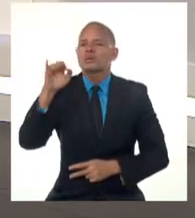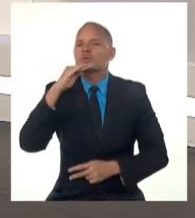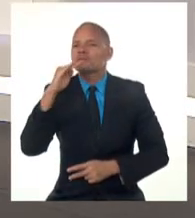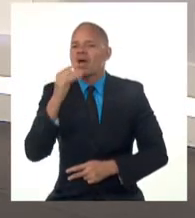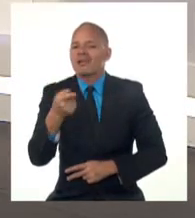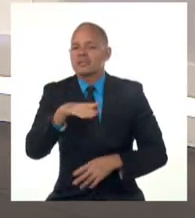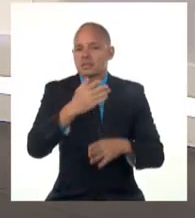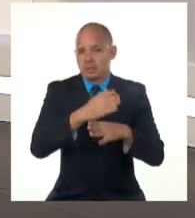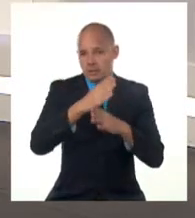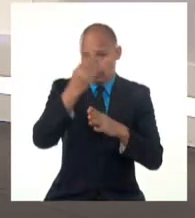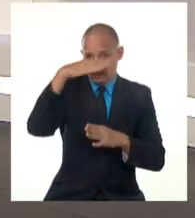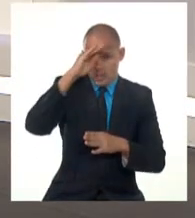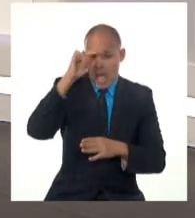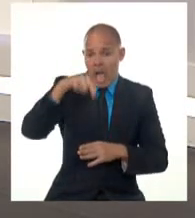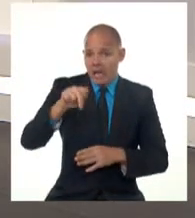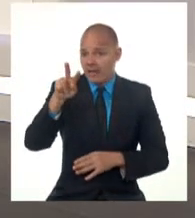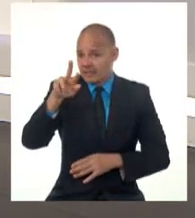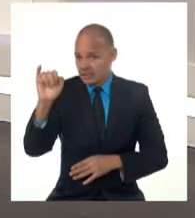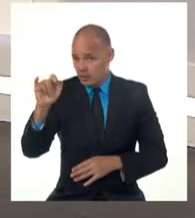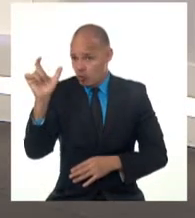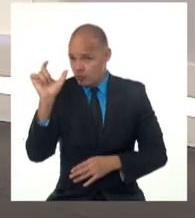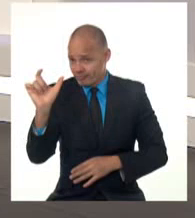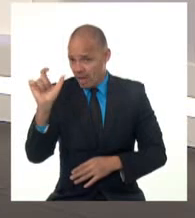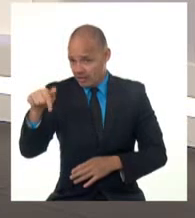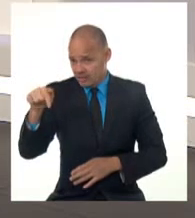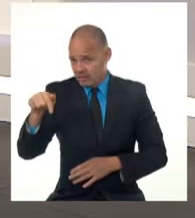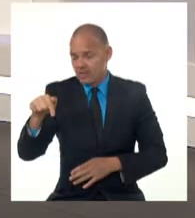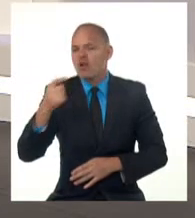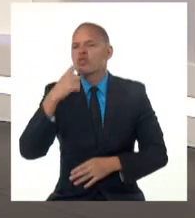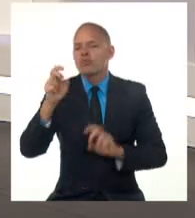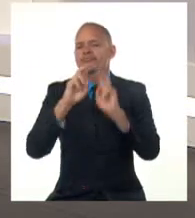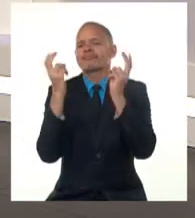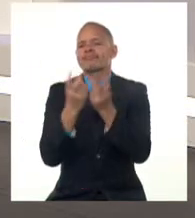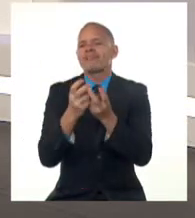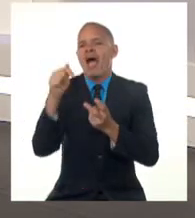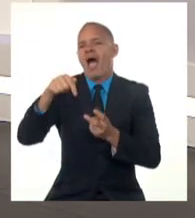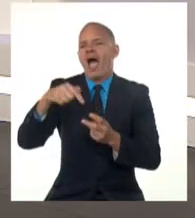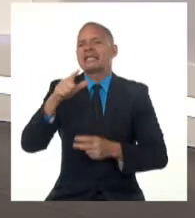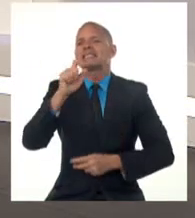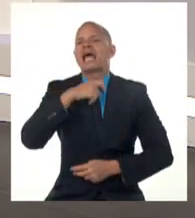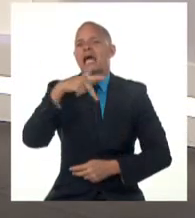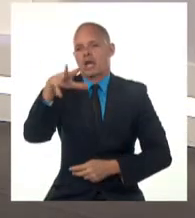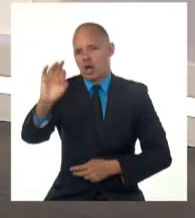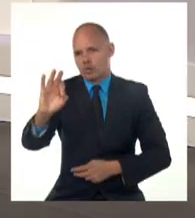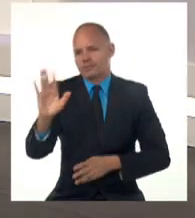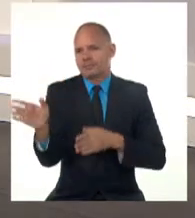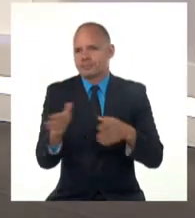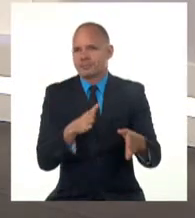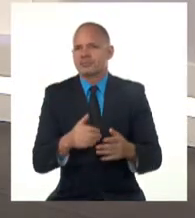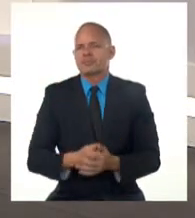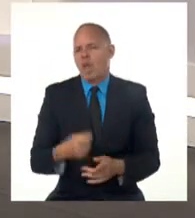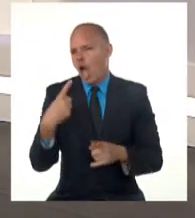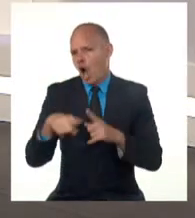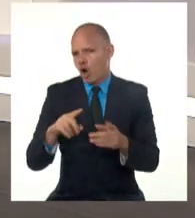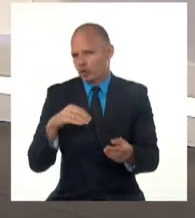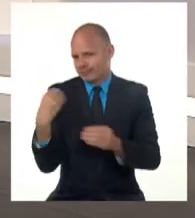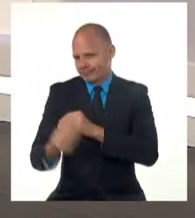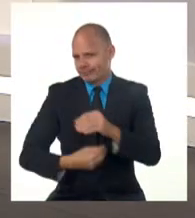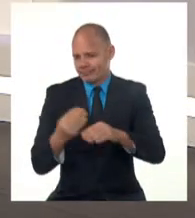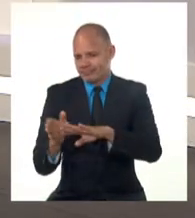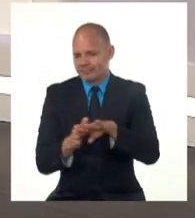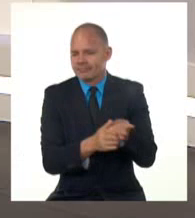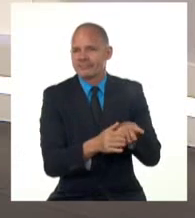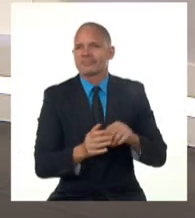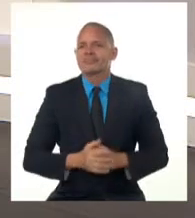de julio aquí en el Coloso del Cerro, el Estadio Latinoamericano. Cambiando de tema, el campeón olímpico Leuris